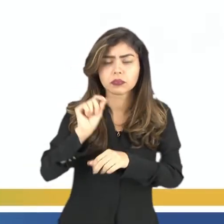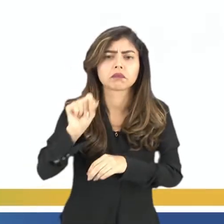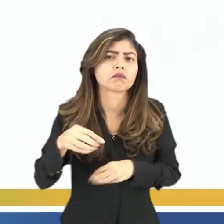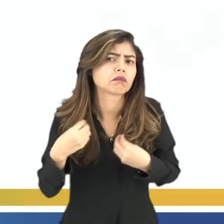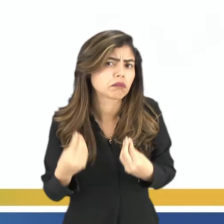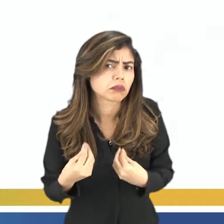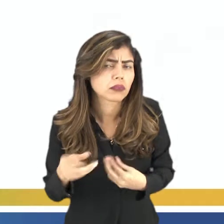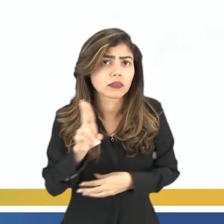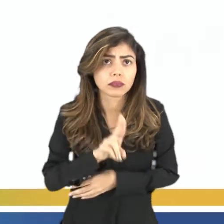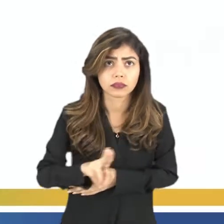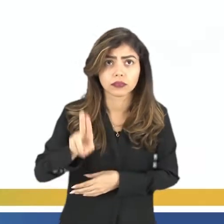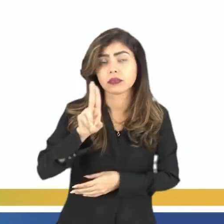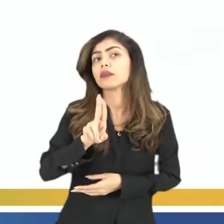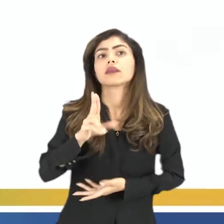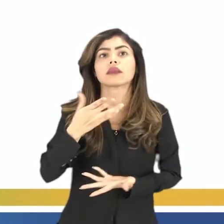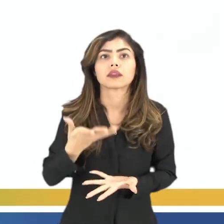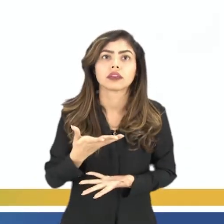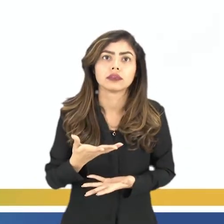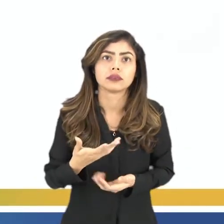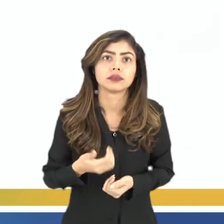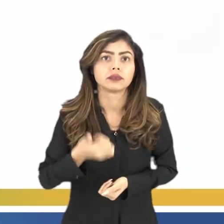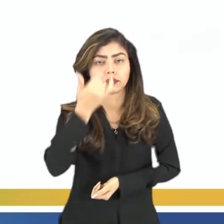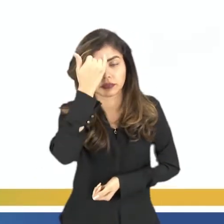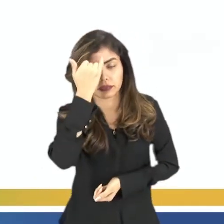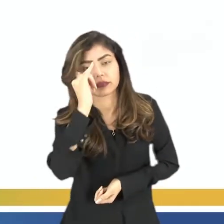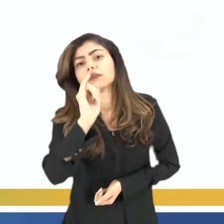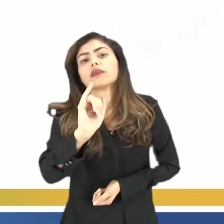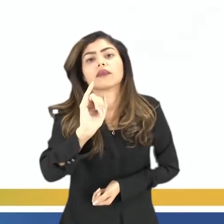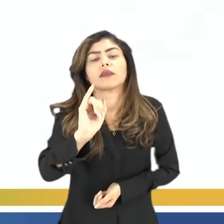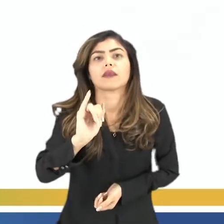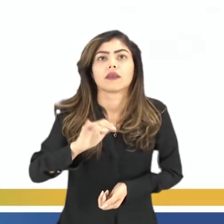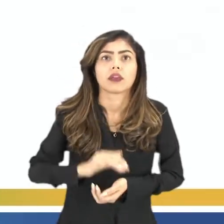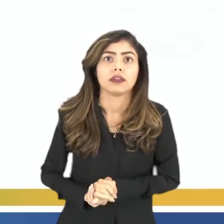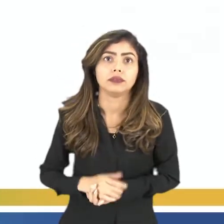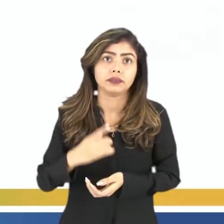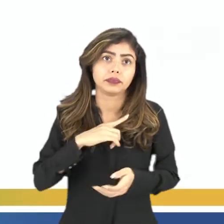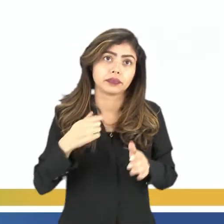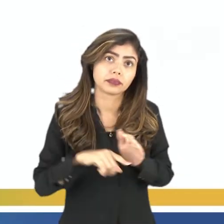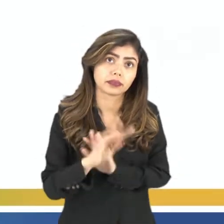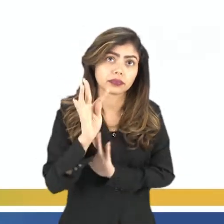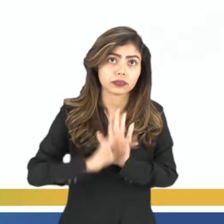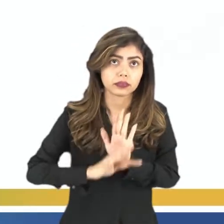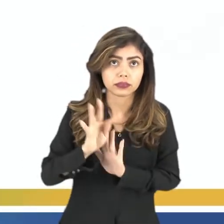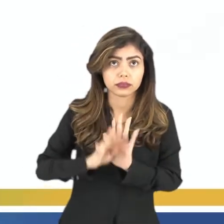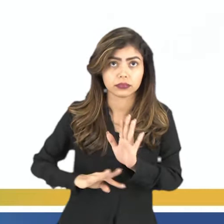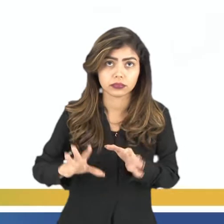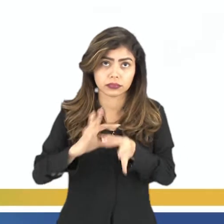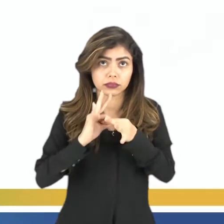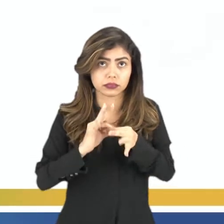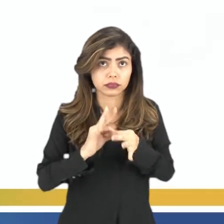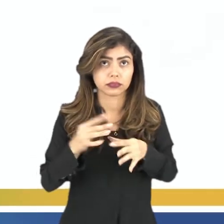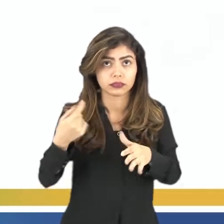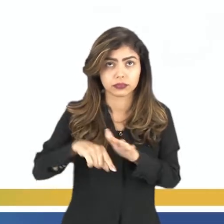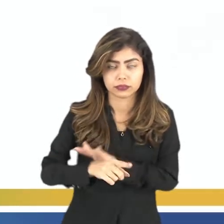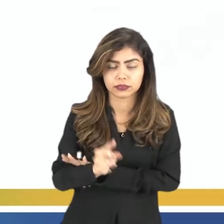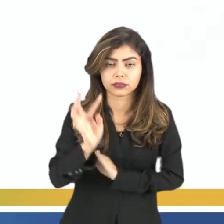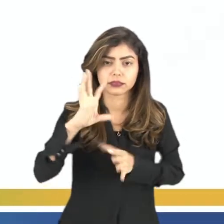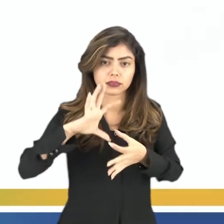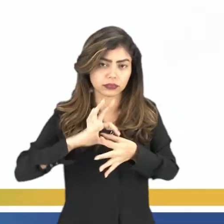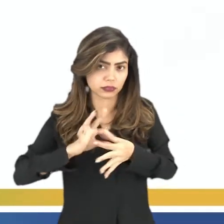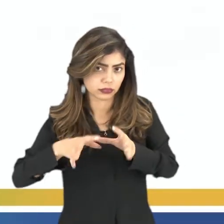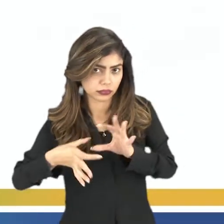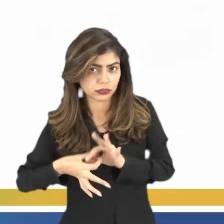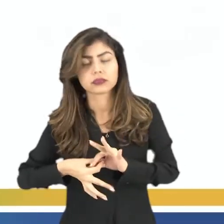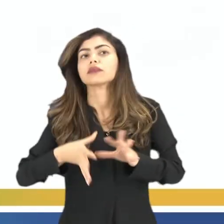sirven o que sirven como puentes para las ideas dentro del texto, conectándolas